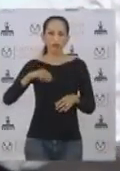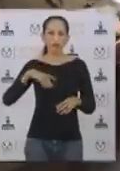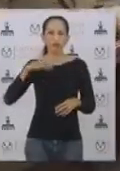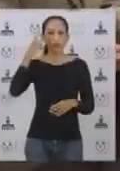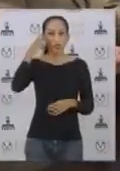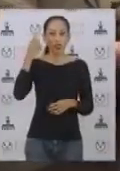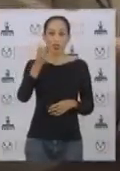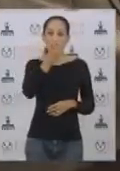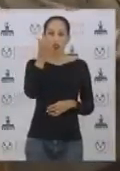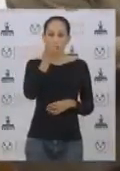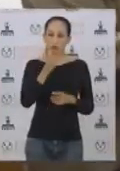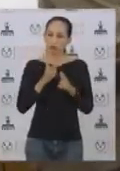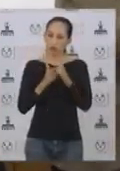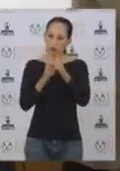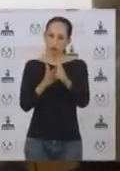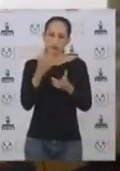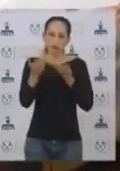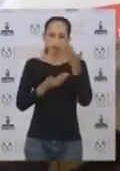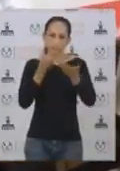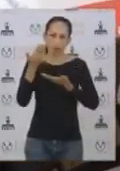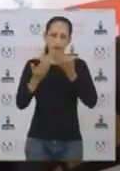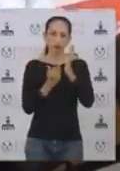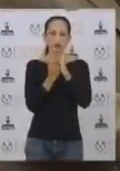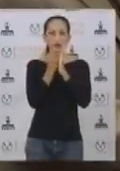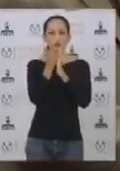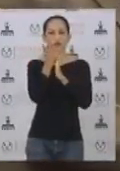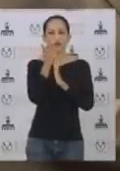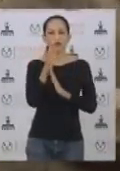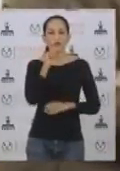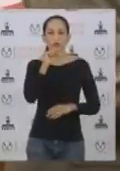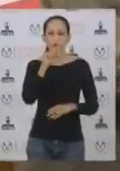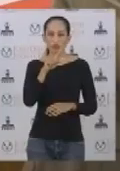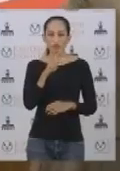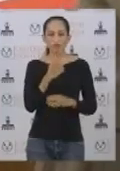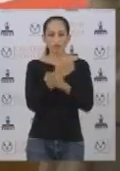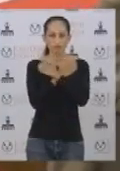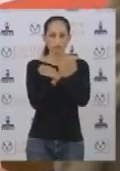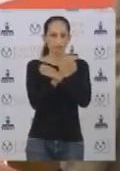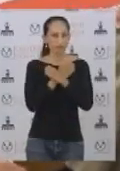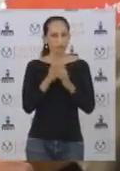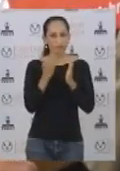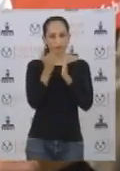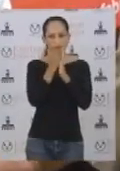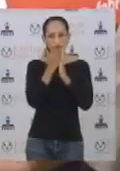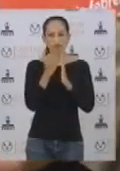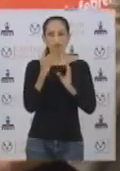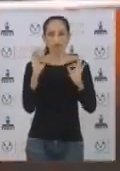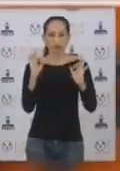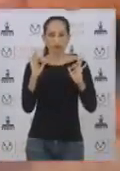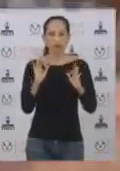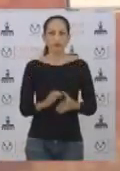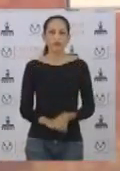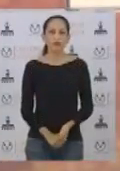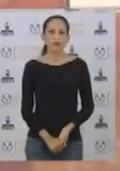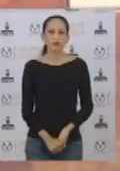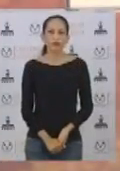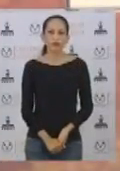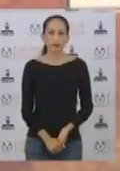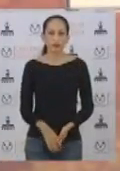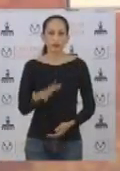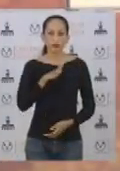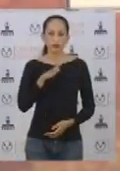estudiantes de no solo continuar con sus estudios, sino también mantener el nivel académico en estándares altos de calidad.